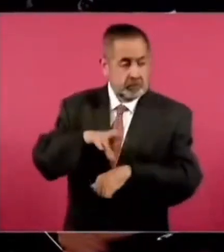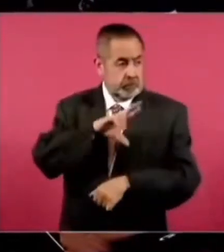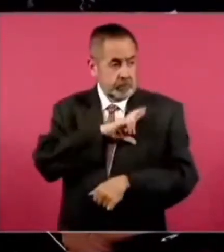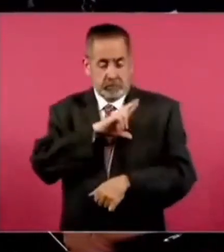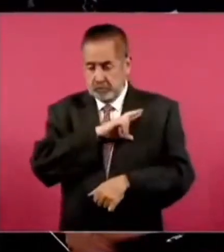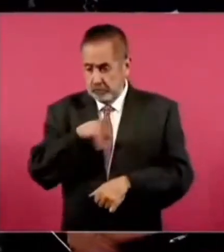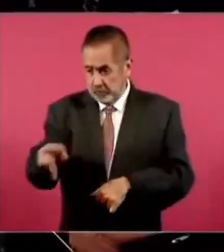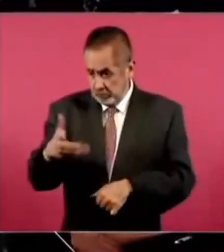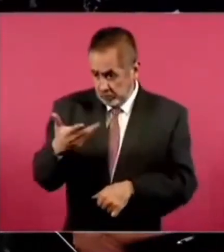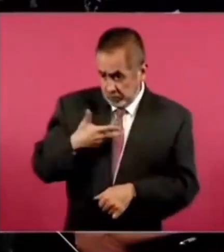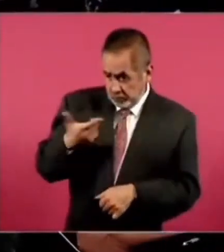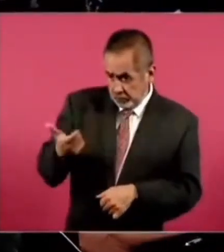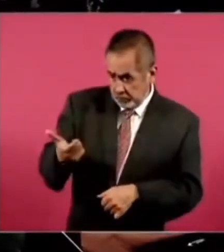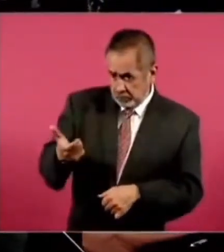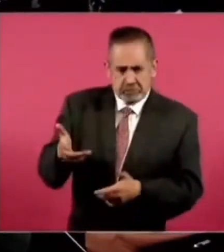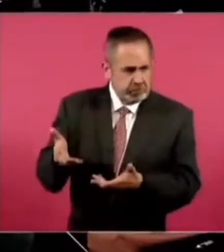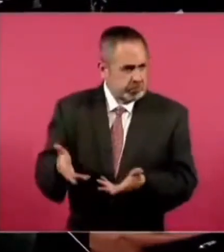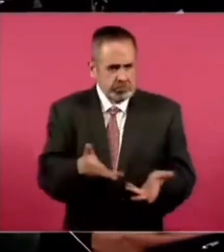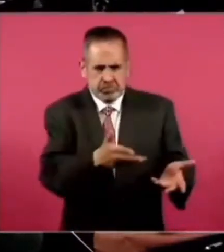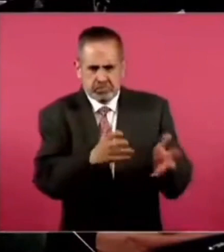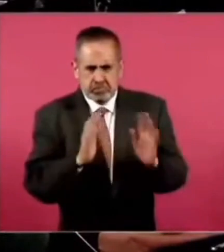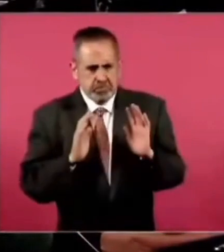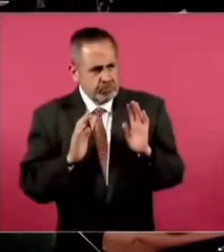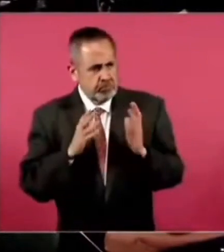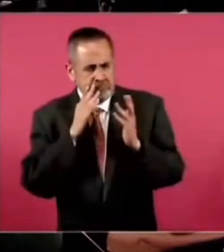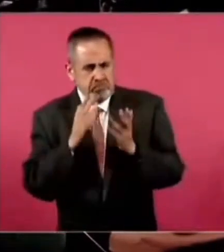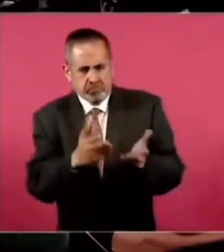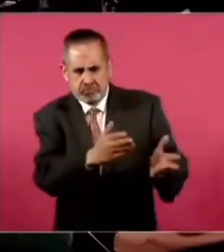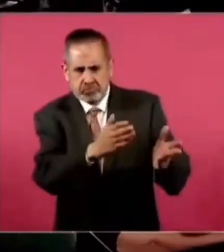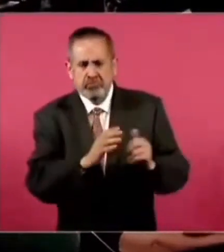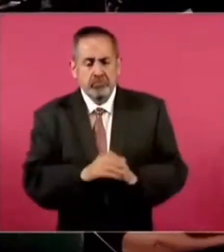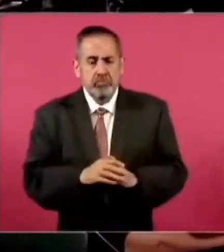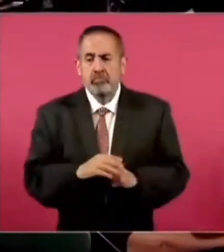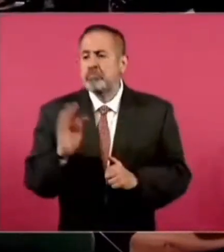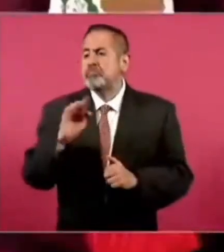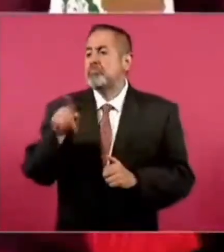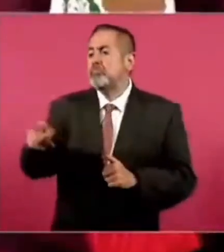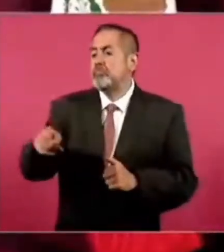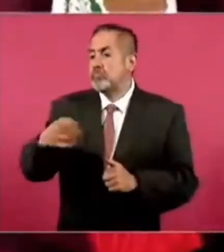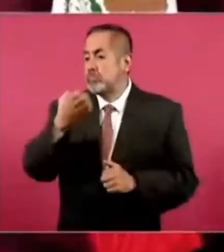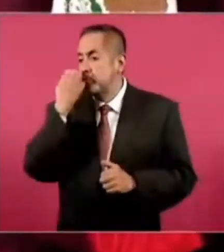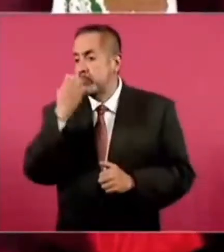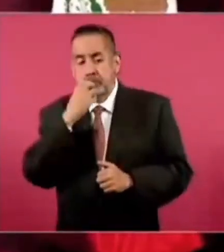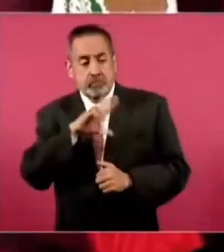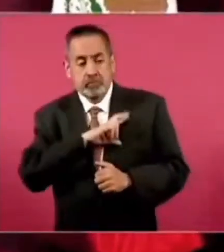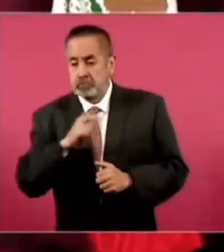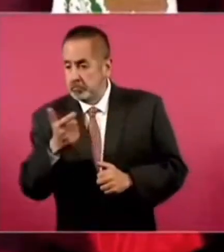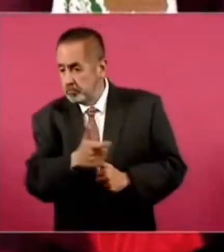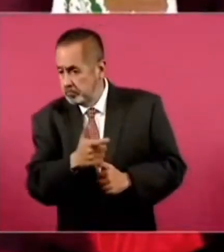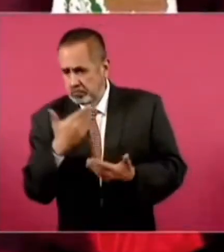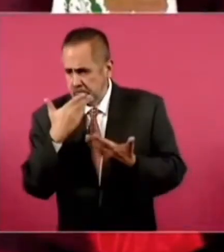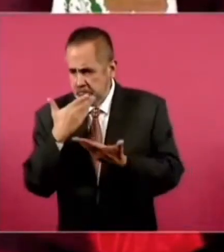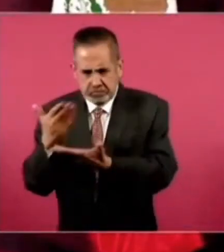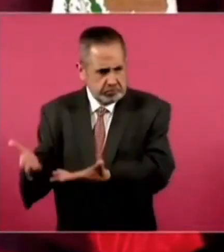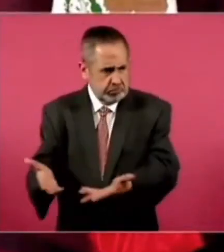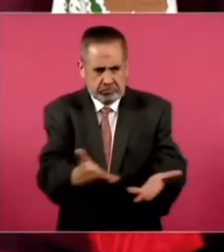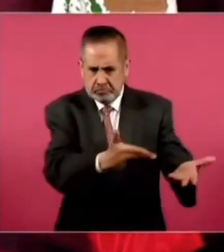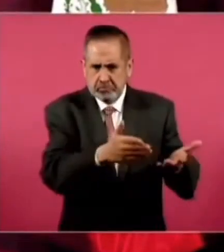clínica privada, como el que tiene para pagar una colegiatura, lo puede hacer, está en su derecho.